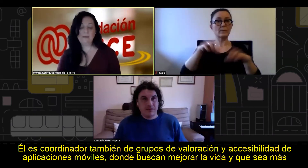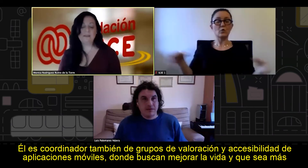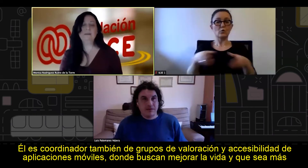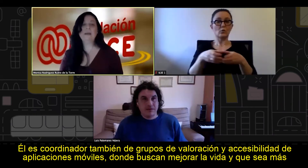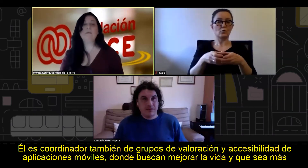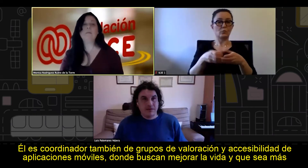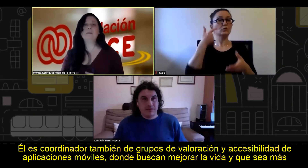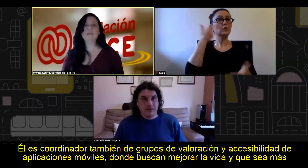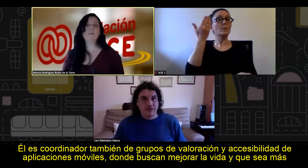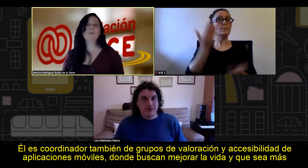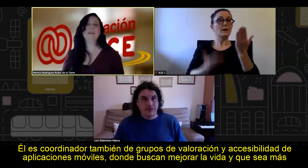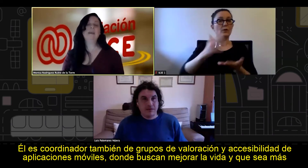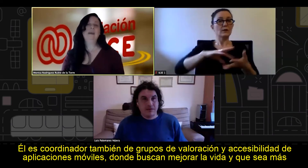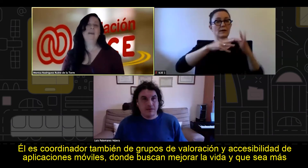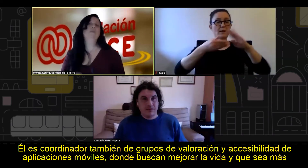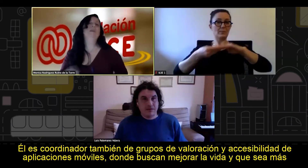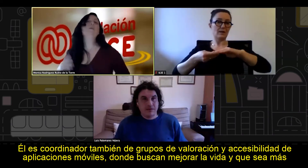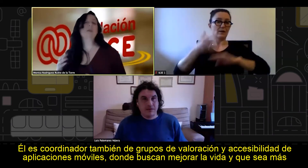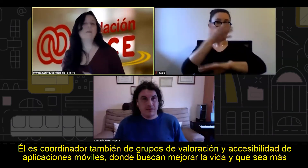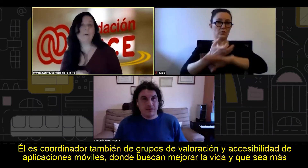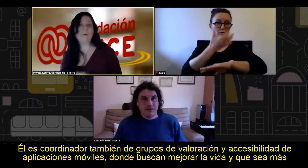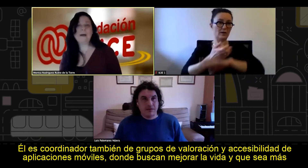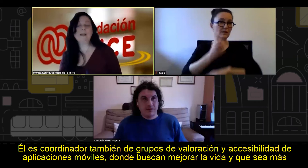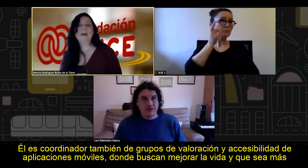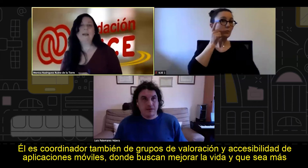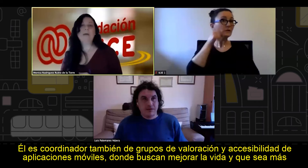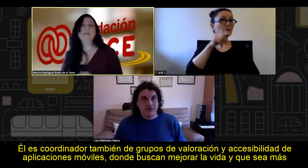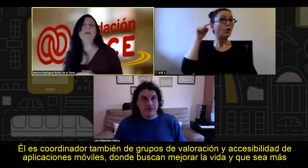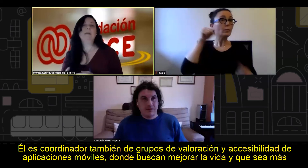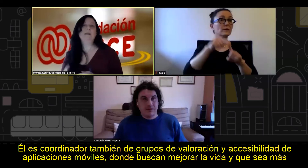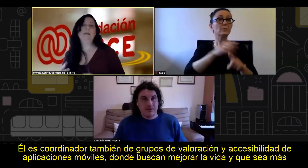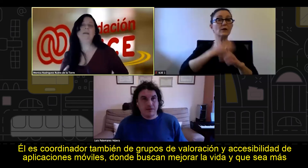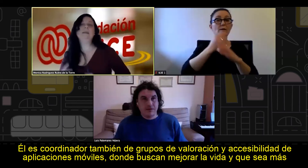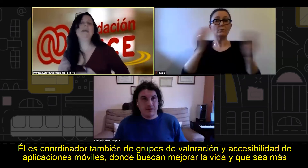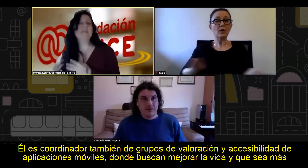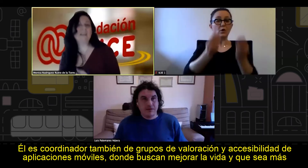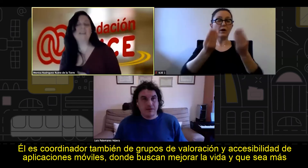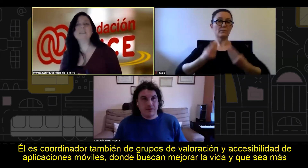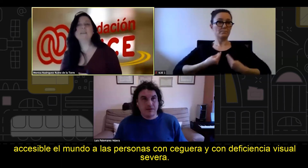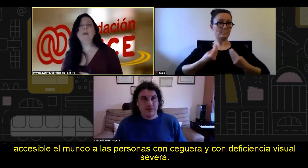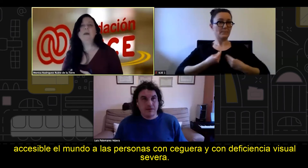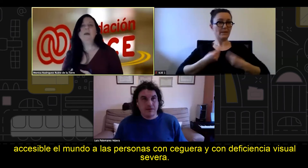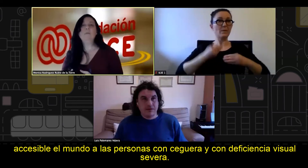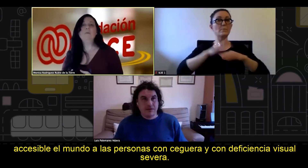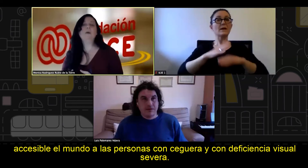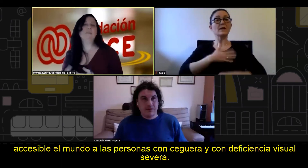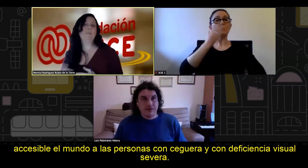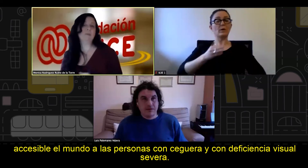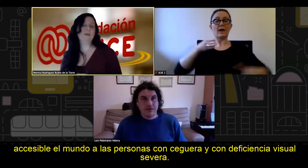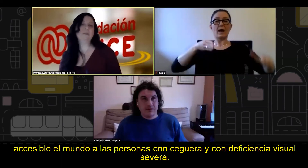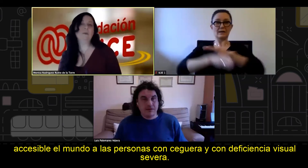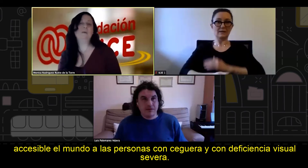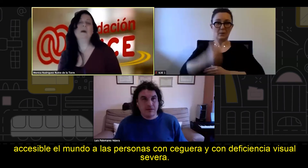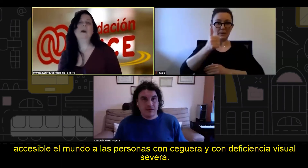de accesibilidad y aplicaciones móviles en donde buscan mejorar la vida y que sea más accesible el mundo a las